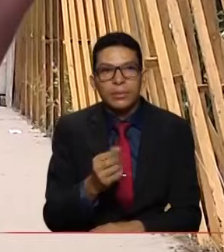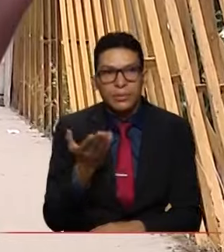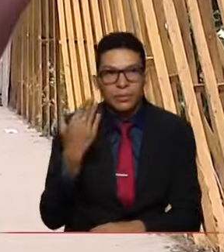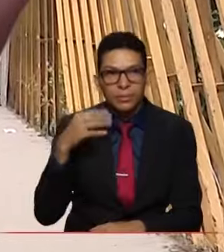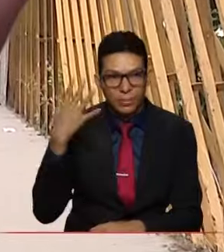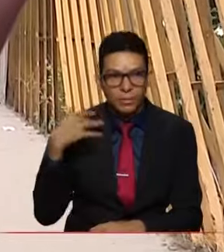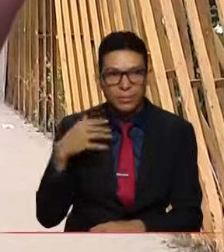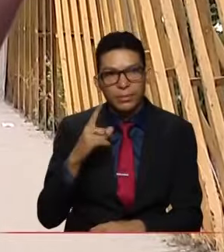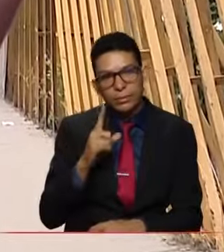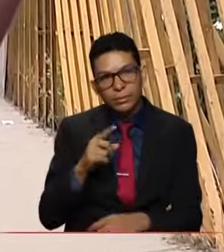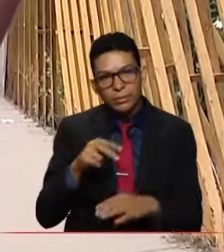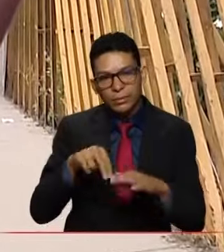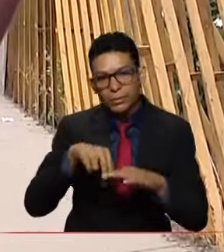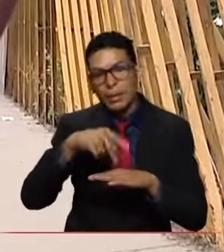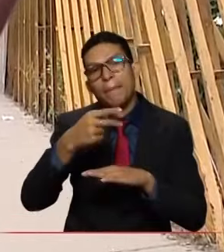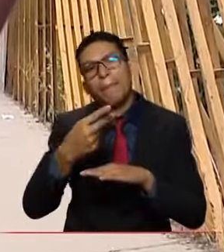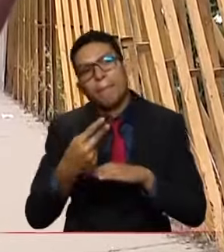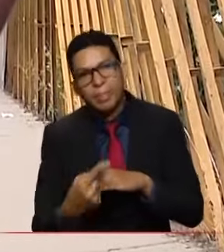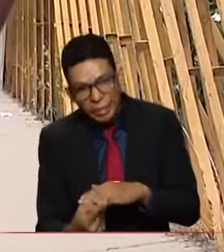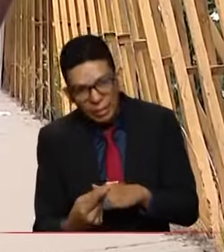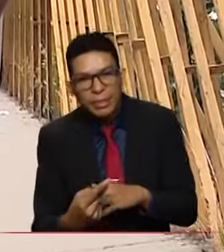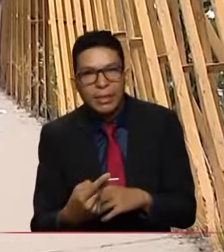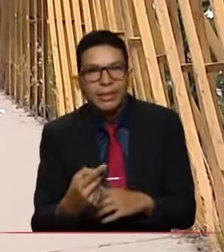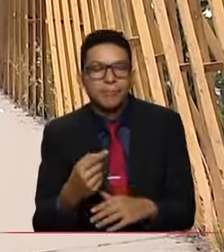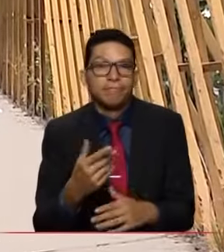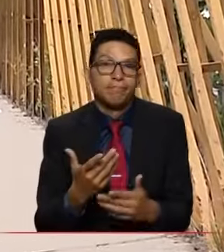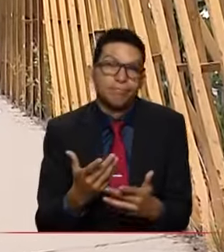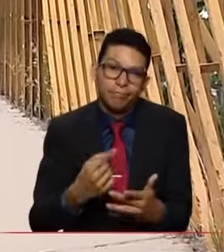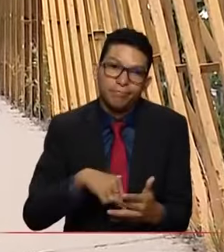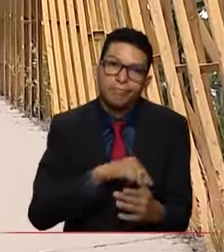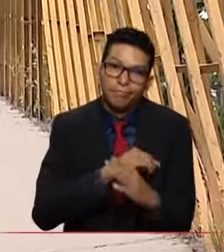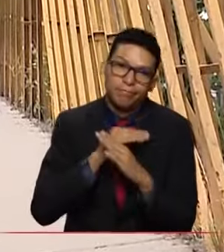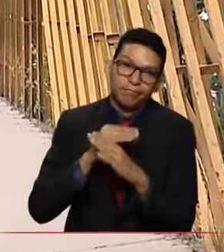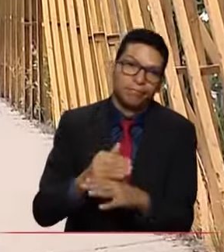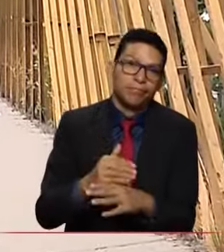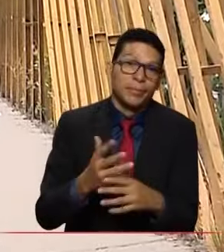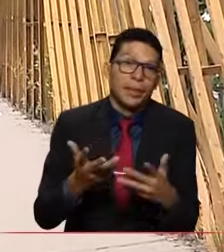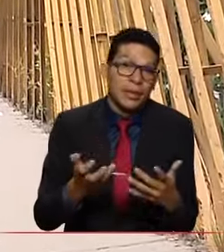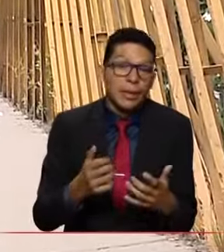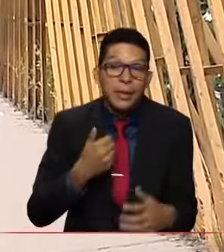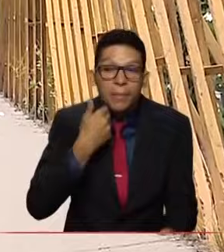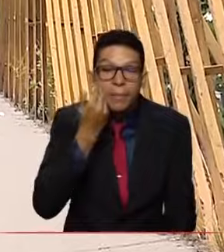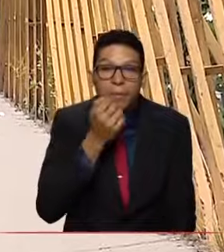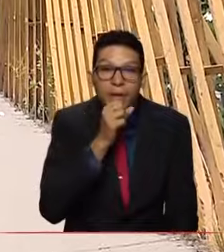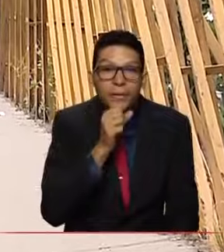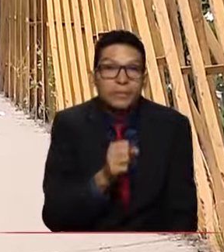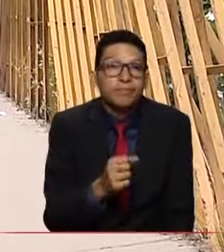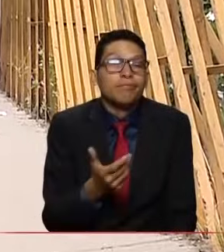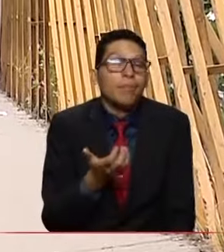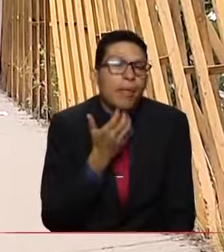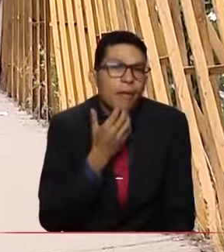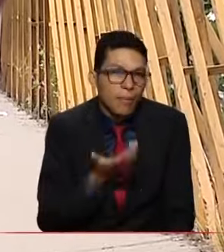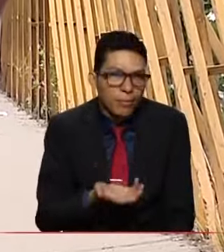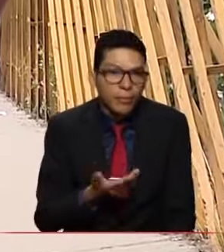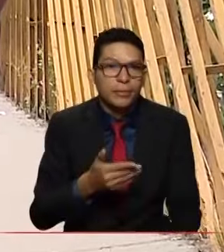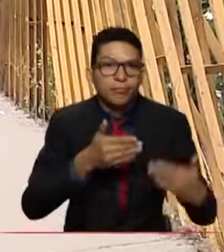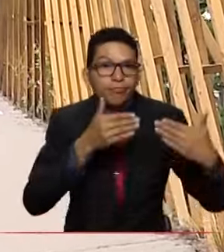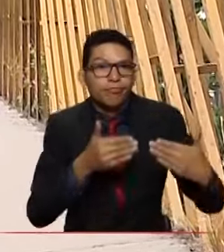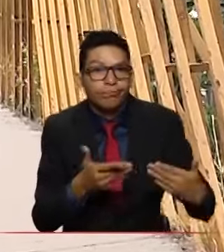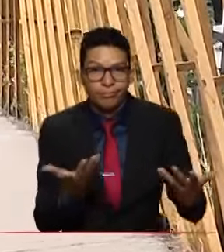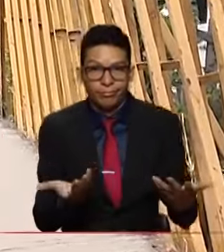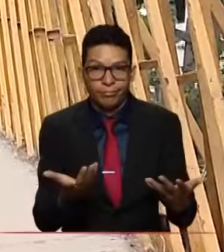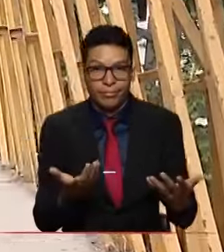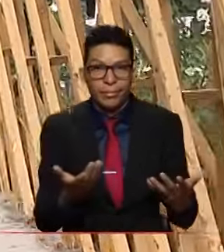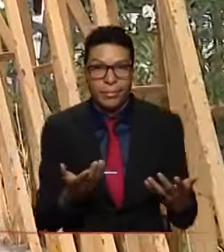incluso se trompezó y se cayó. Entonces eso es lo que queremos evitar. De pronto una persona adulta, una persona discapacitada, un